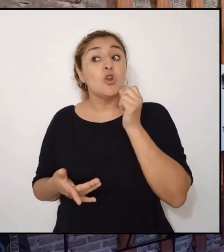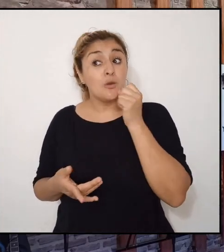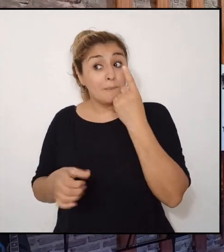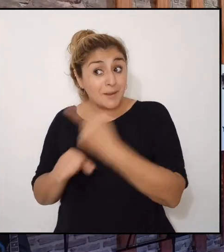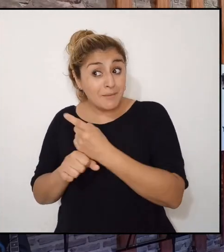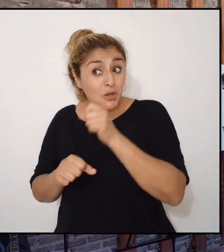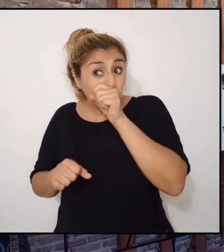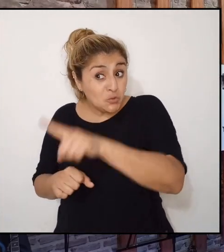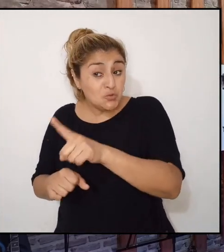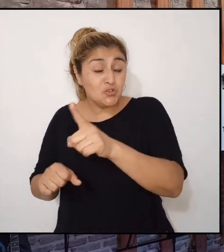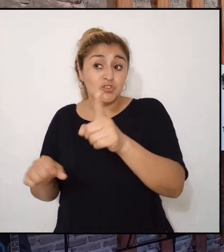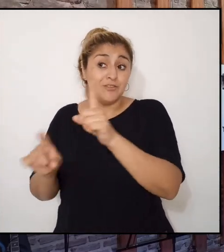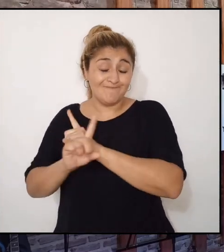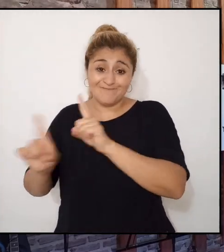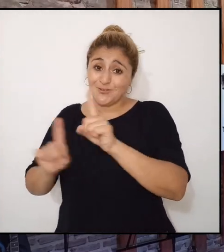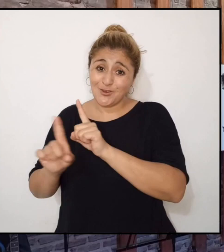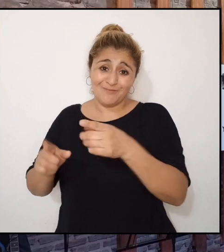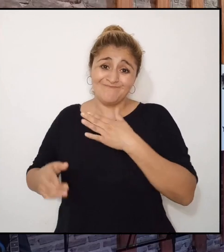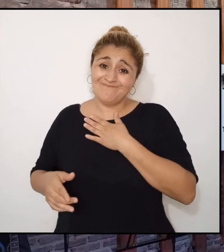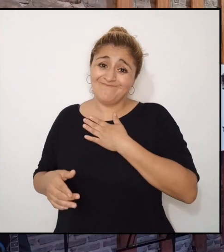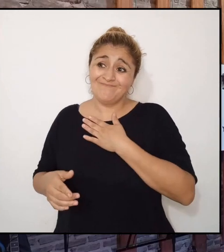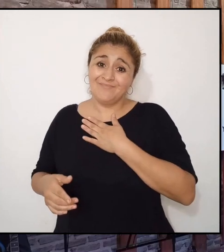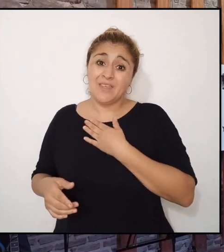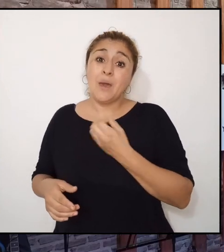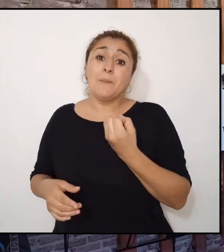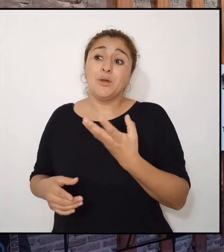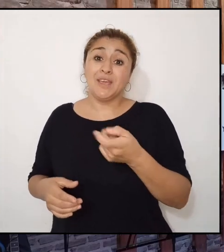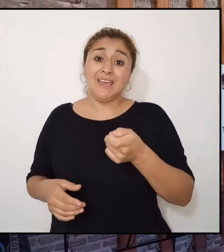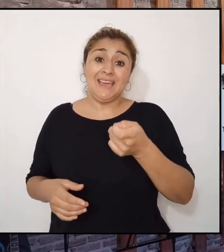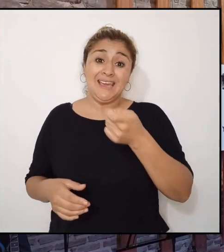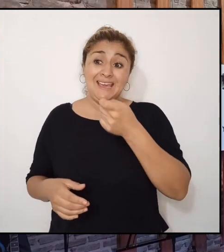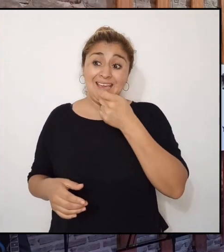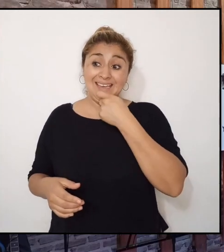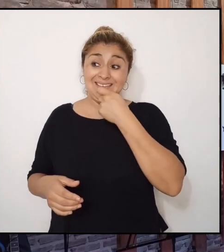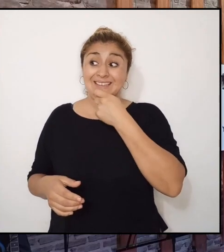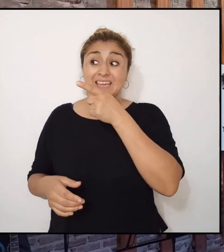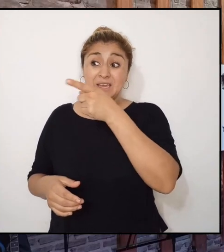Porque si yo soy tu primer amor, vas a tener muchos problemas, y yo también.